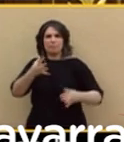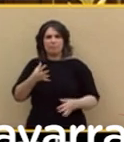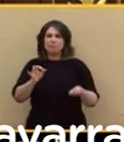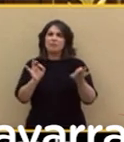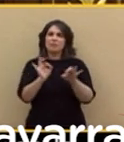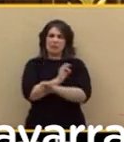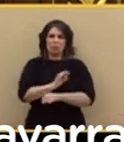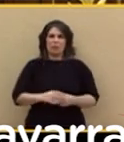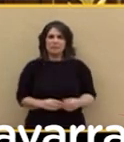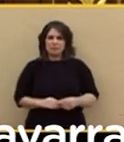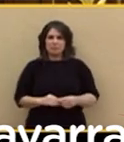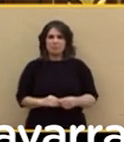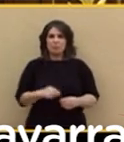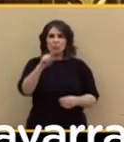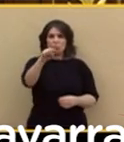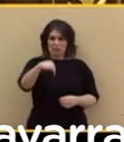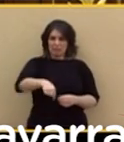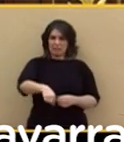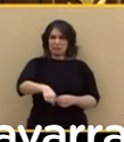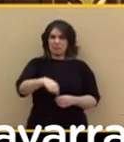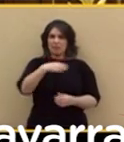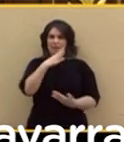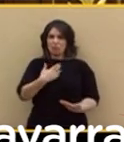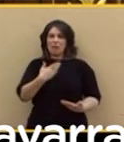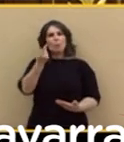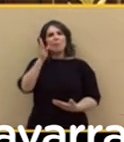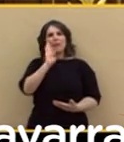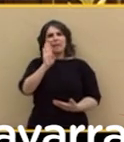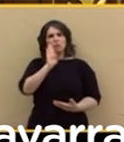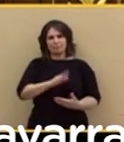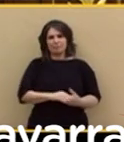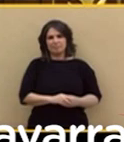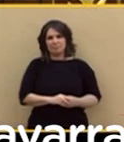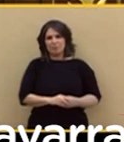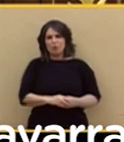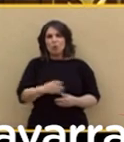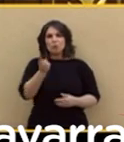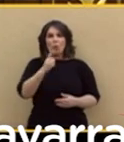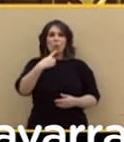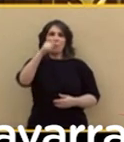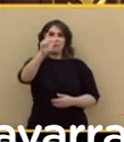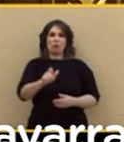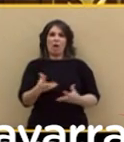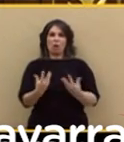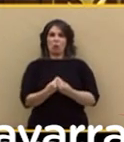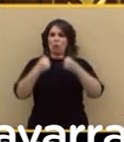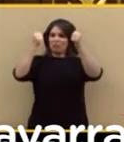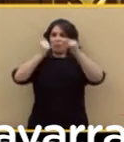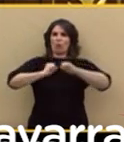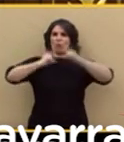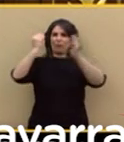un delito aquí, en esta tribuna. Y solo alguien con títulos nobiliarios es capaz de creerse